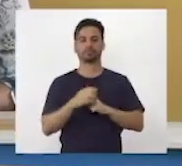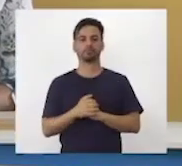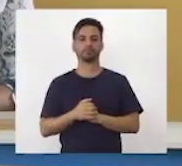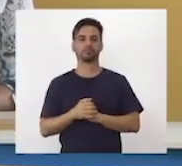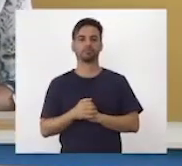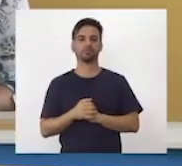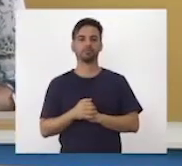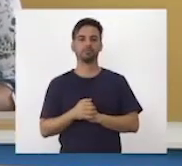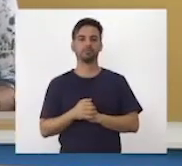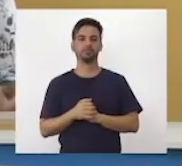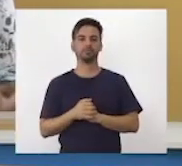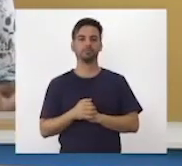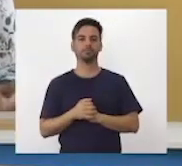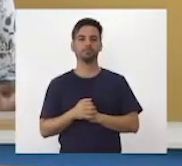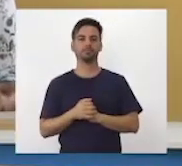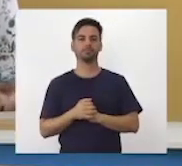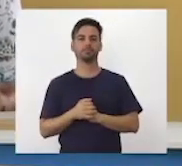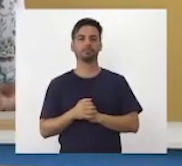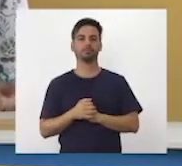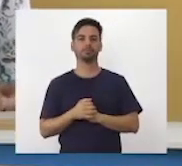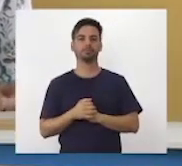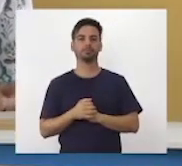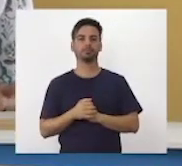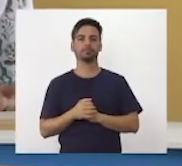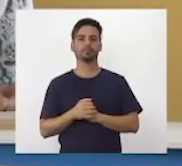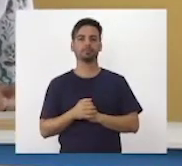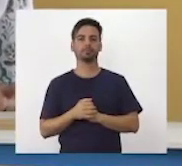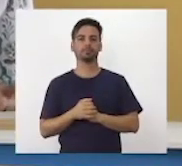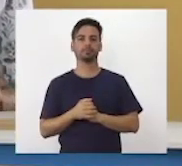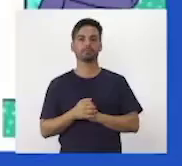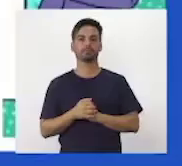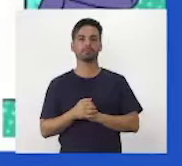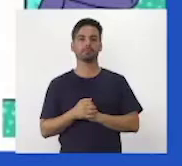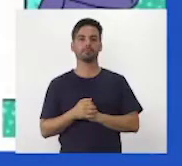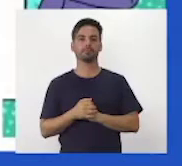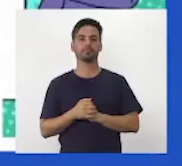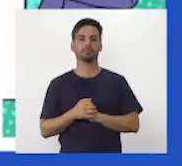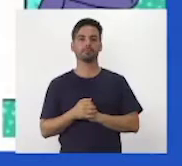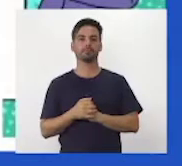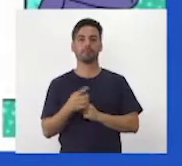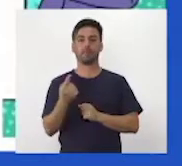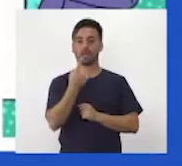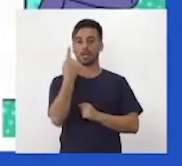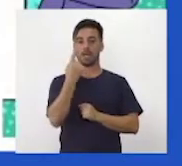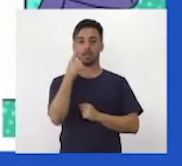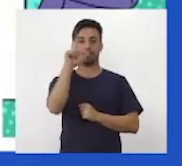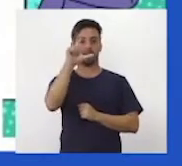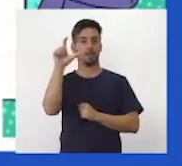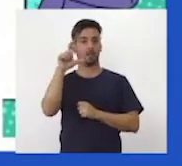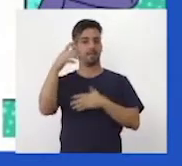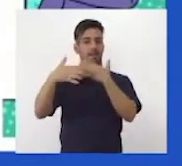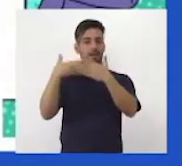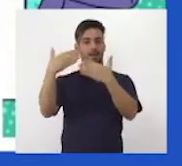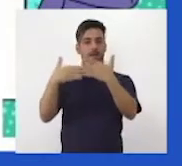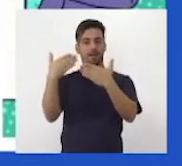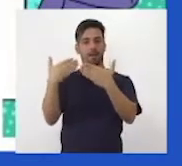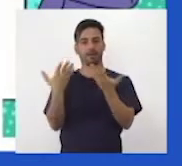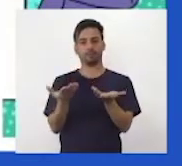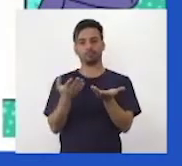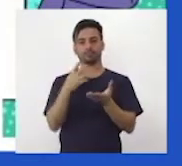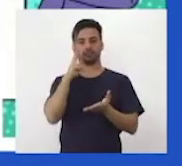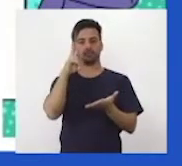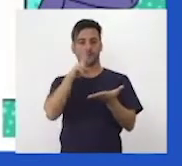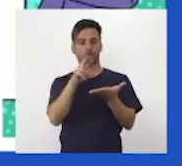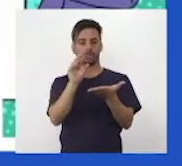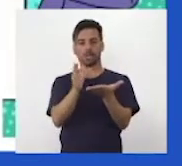Vamos a dar inicio al tratamiento de este contenido con la primera situación que se